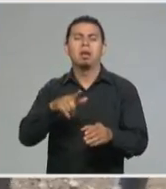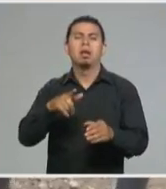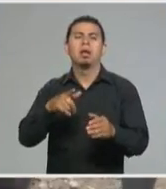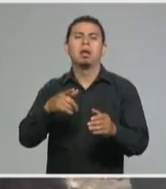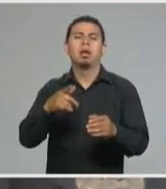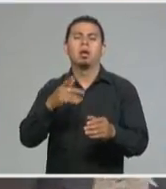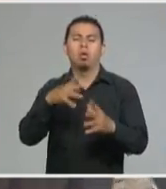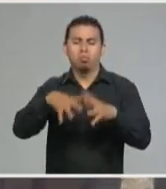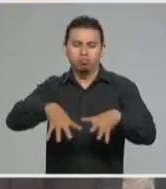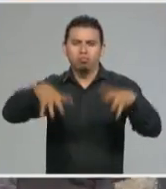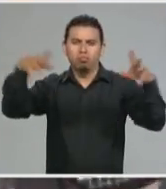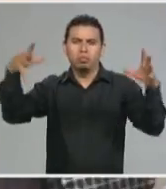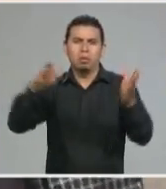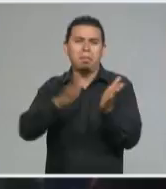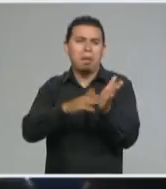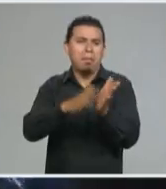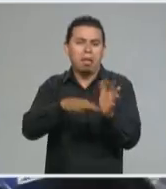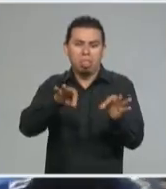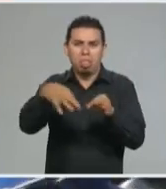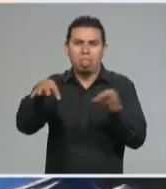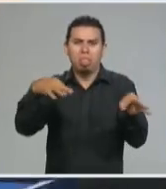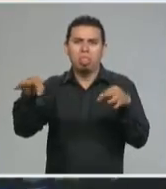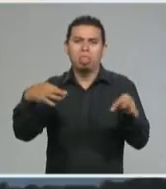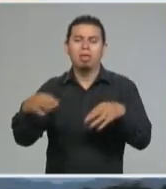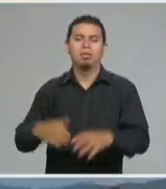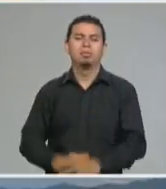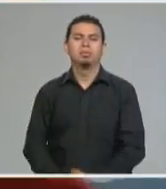realizó en Guadalupe, Etla.